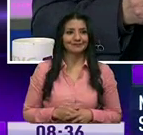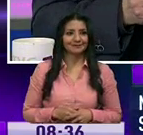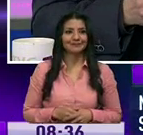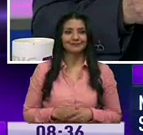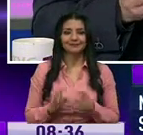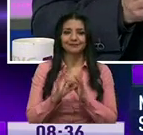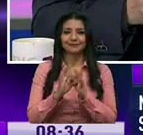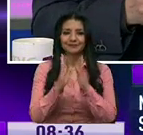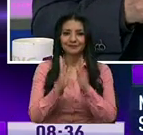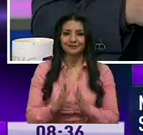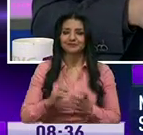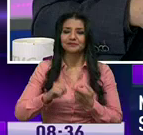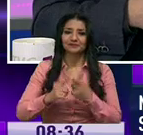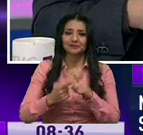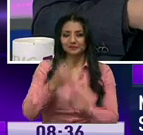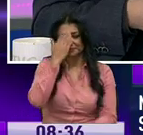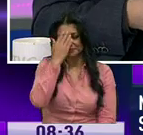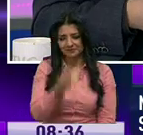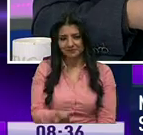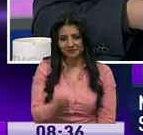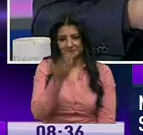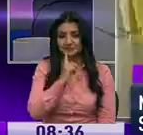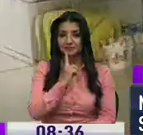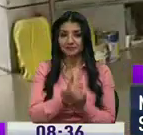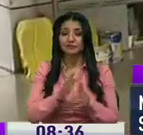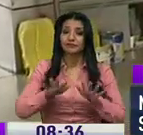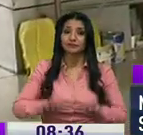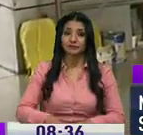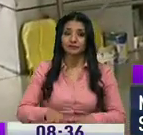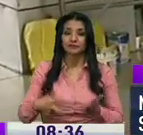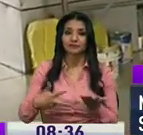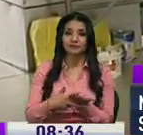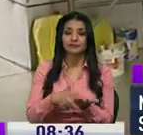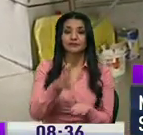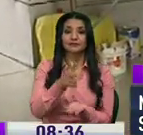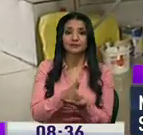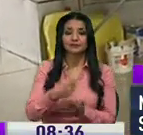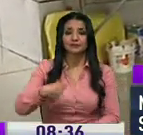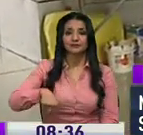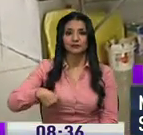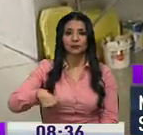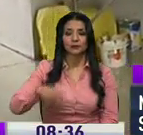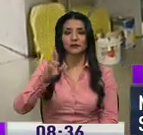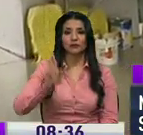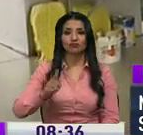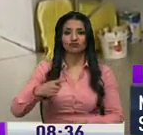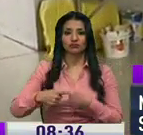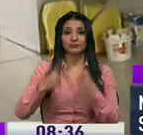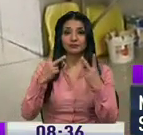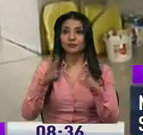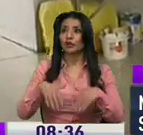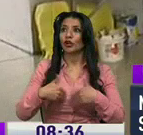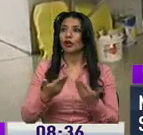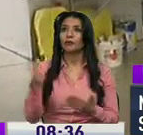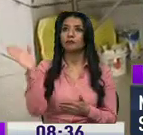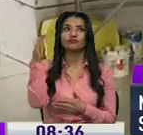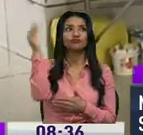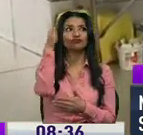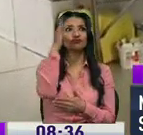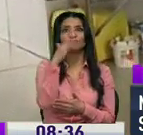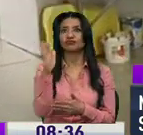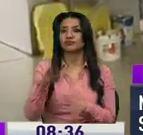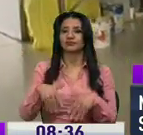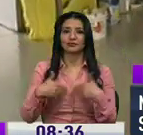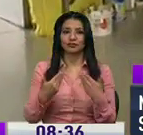Robert, amigos televidentes, buenos días. Así es, Robert, estamos aquí en el terminal de Quitumbe viendo cómo se pinta esta maravilla de mural. Y es que